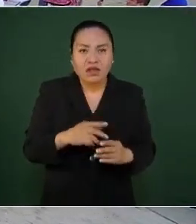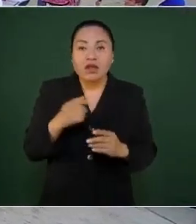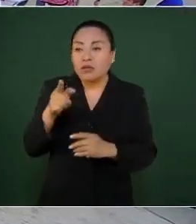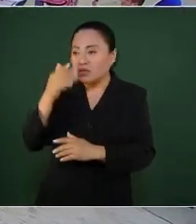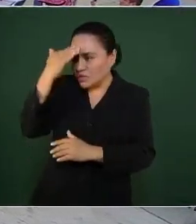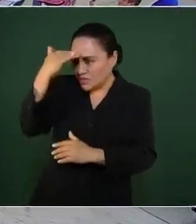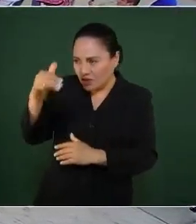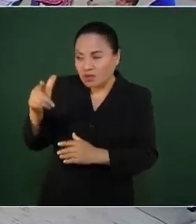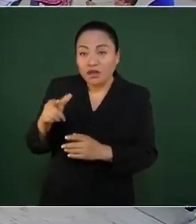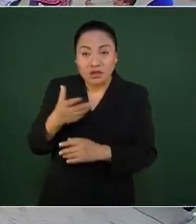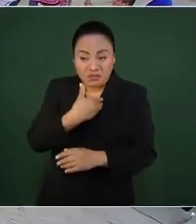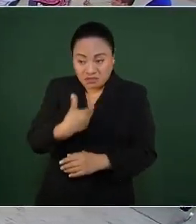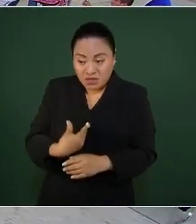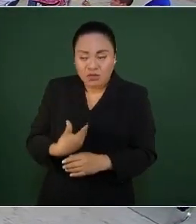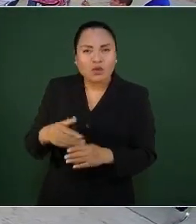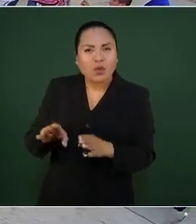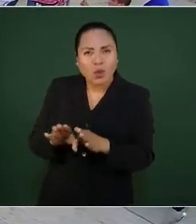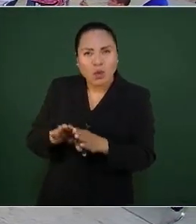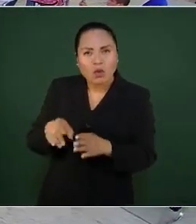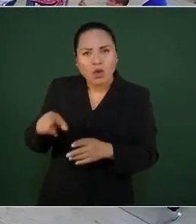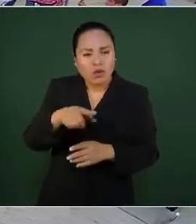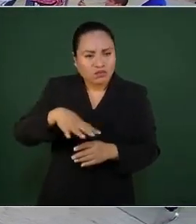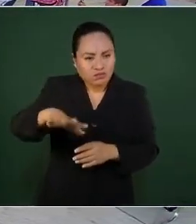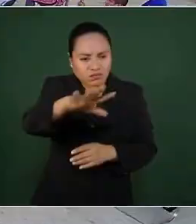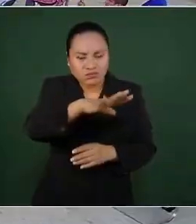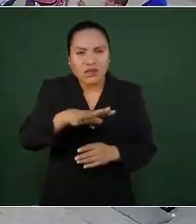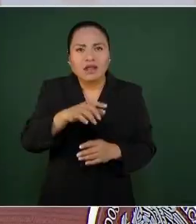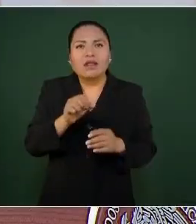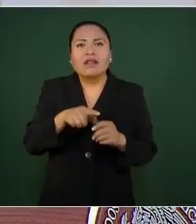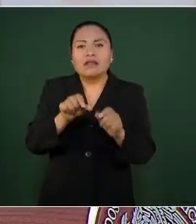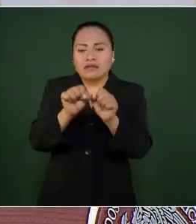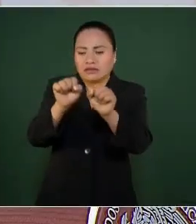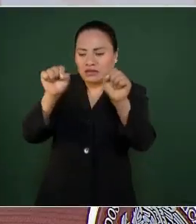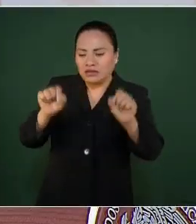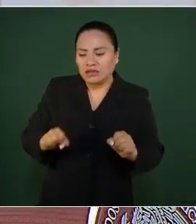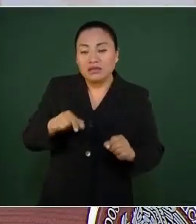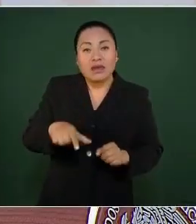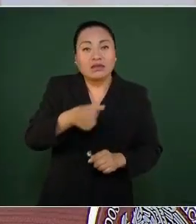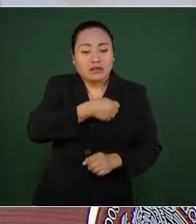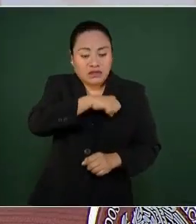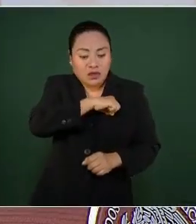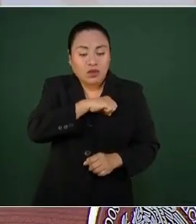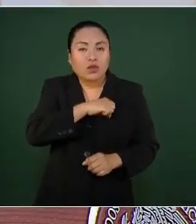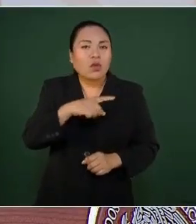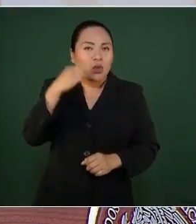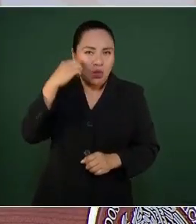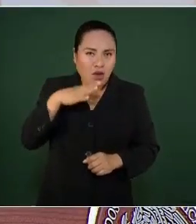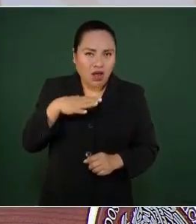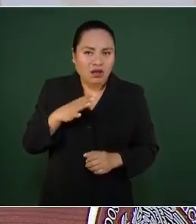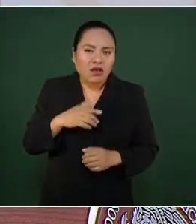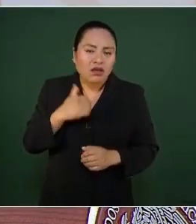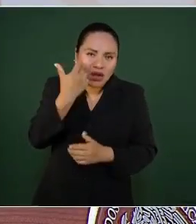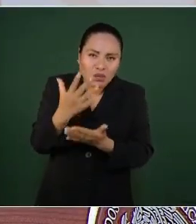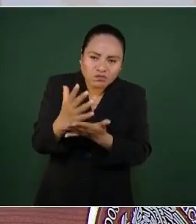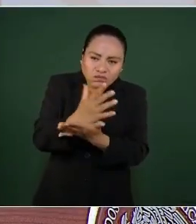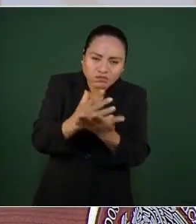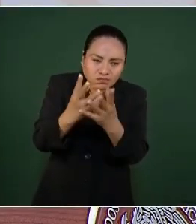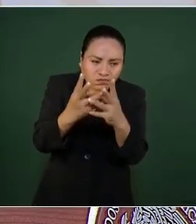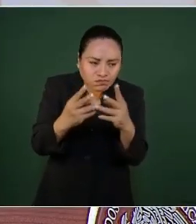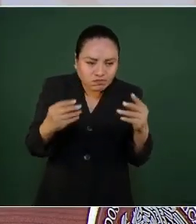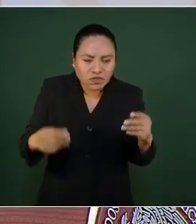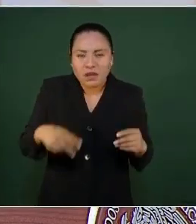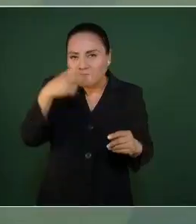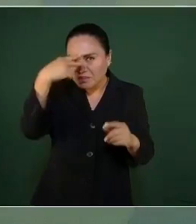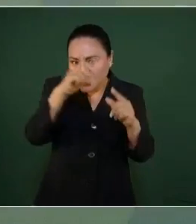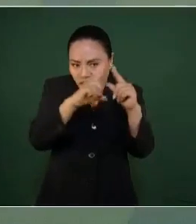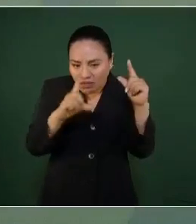usted ha asignado a la transformación del sistema de salud de nuestro país. Sanar con dignidad es un derecho